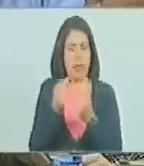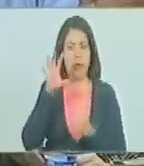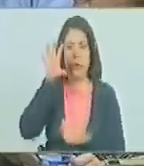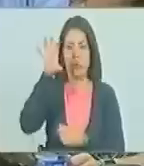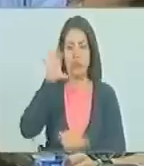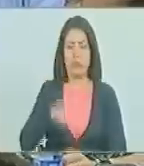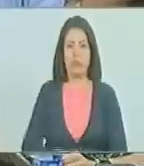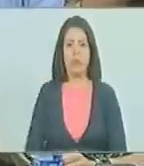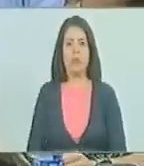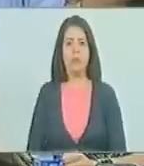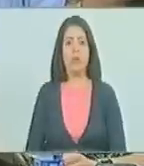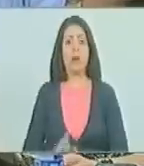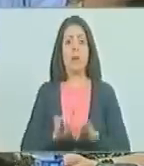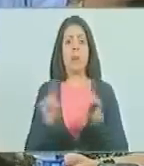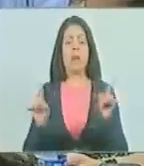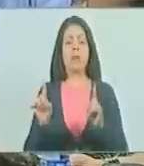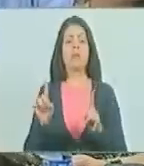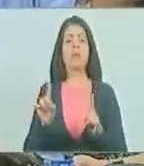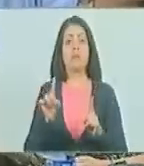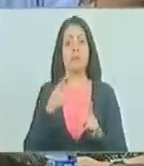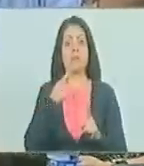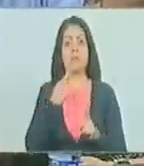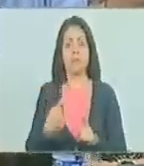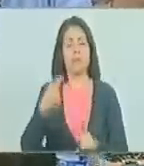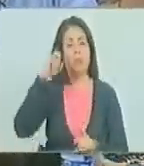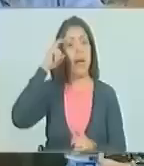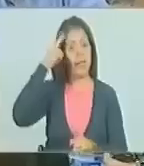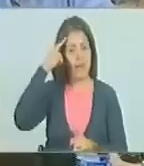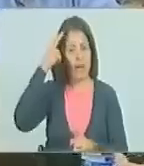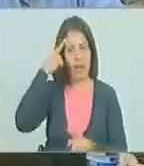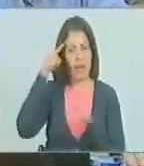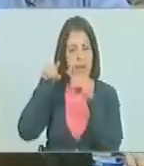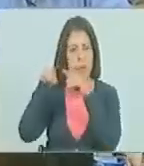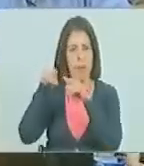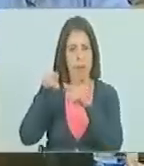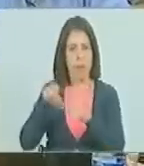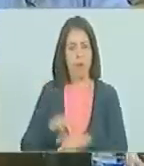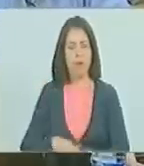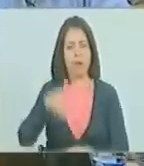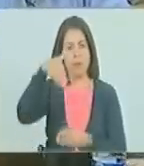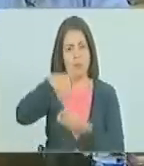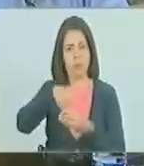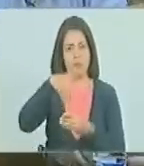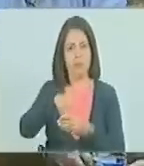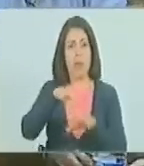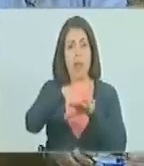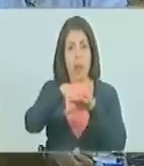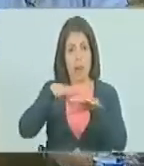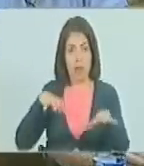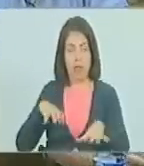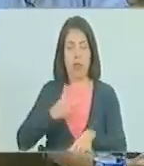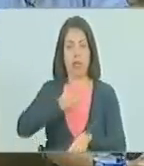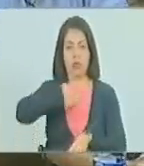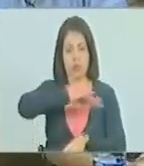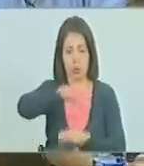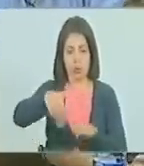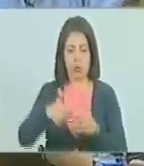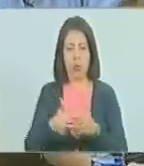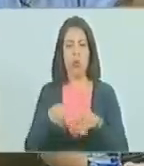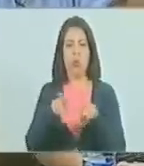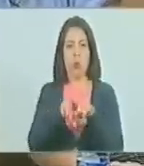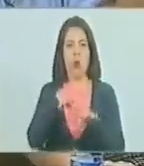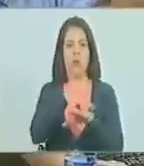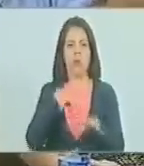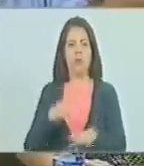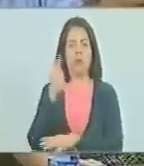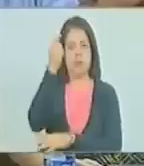país, pero al cual también le reconocemos que fue electo con el voto, como fuimos electos todos nosotros,